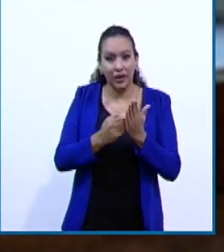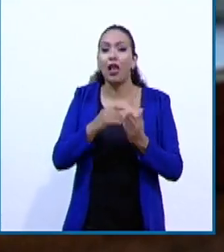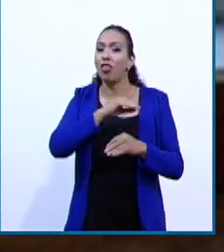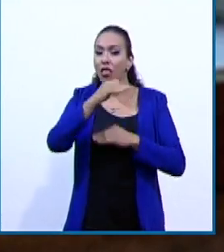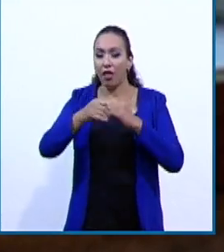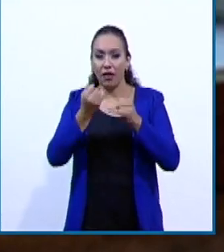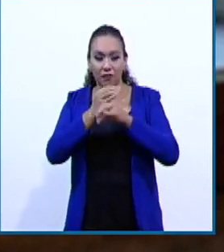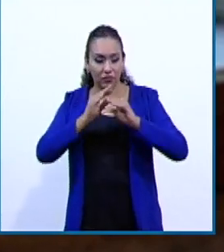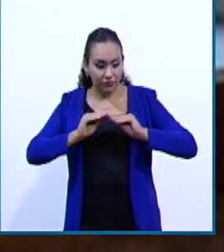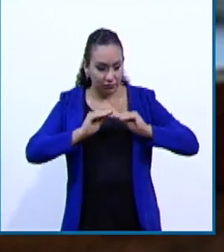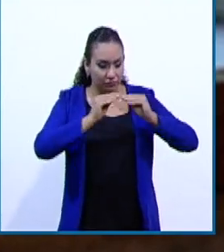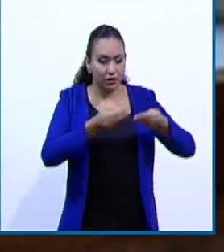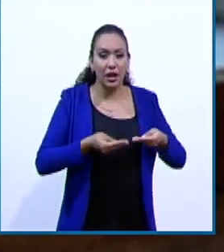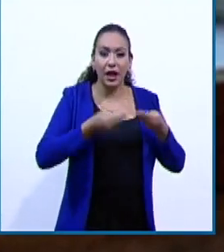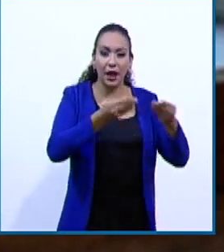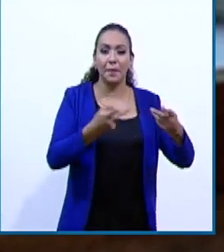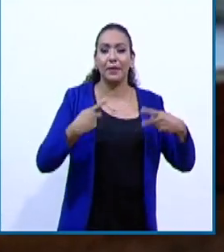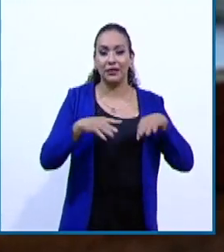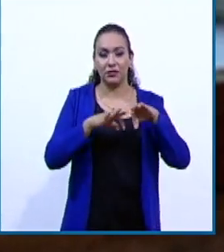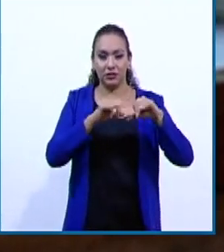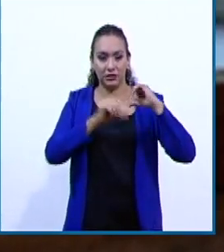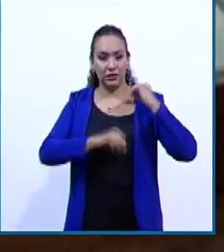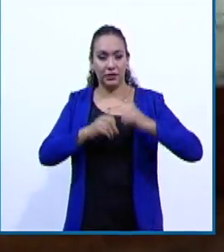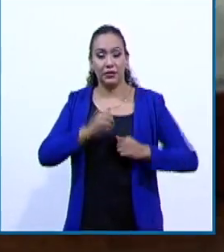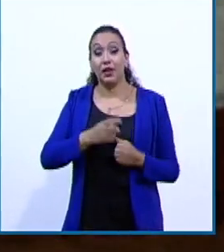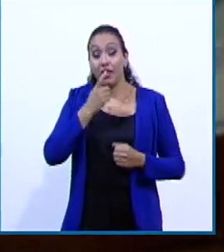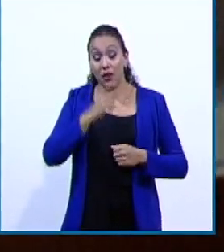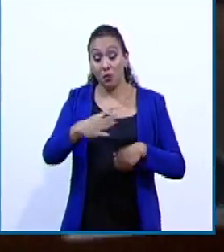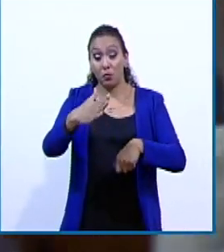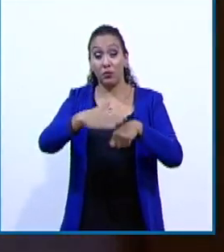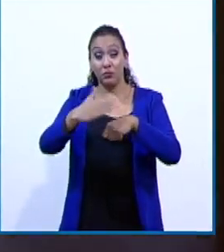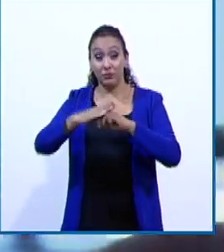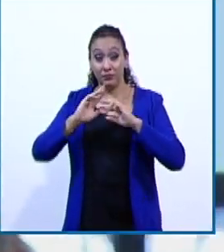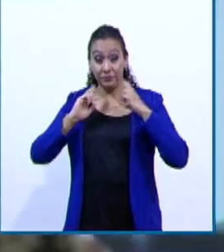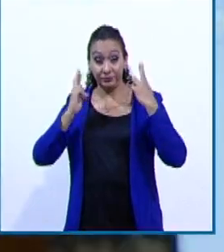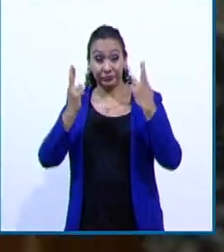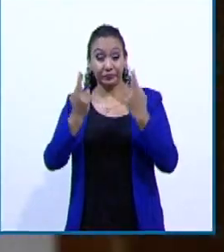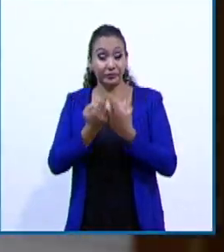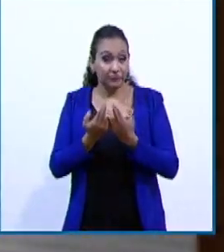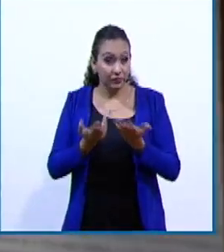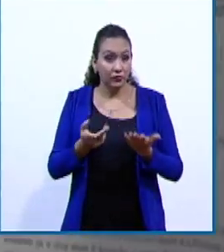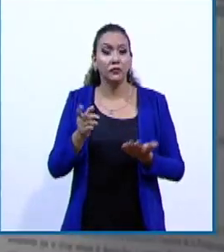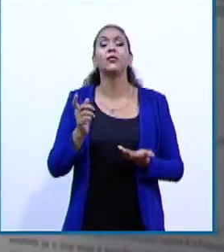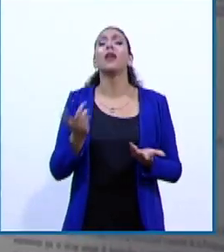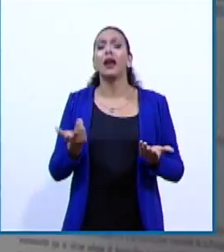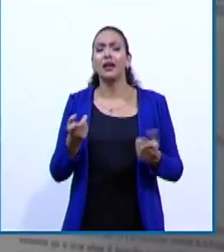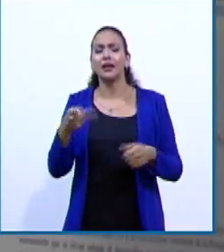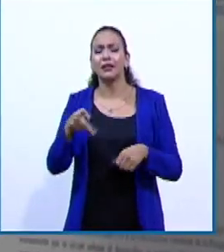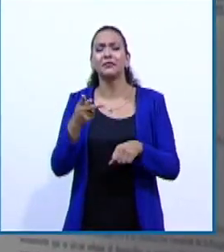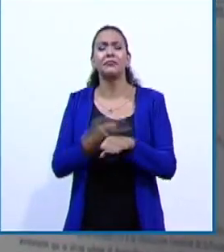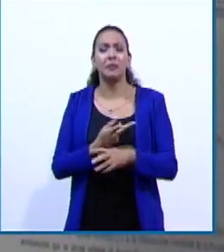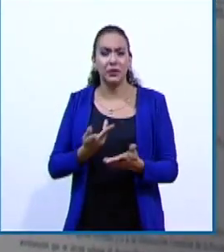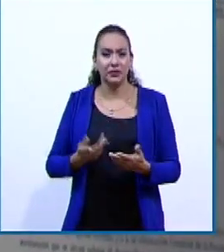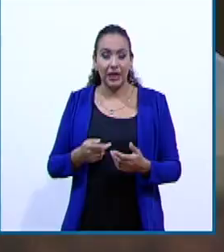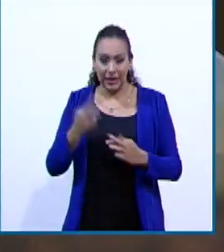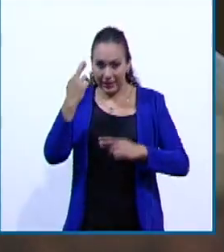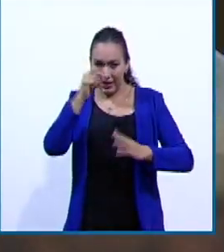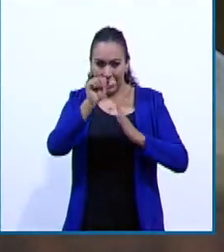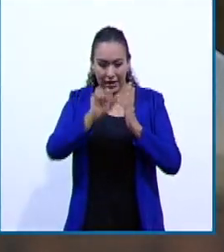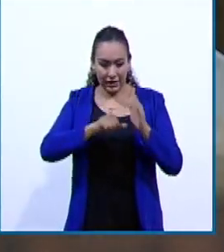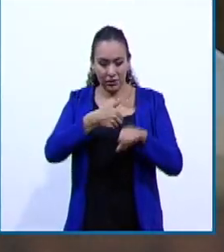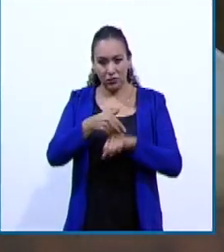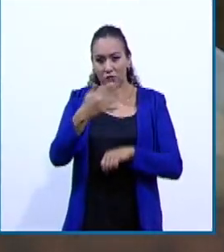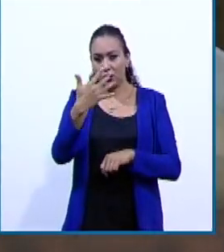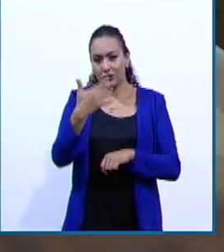trabajadoras de manera oportuna. Precisó que en la próxima sesión del Pleno del Consejo se analizará la modificación del artículo